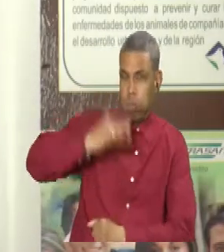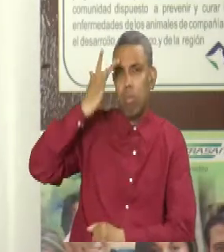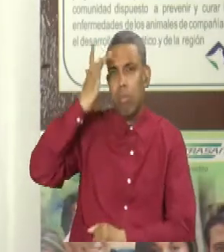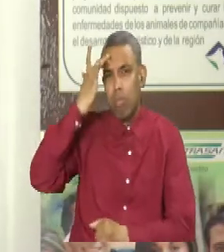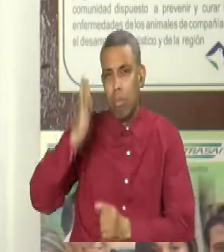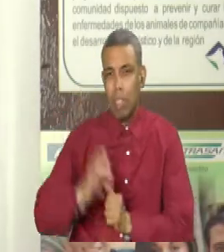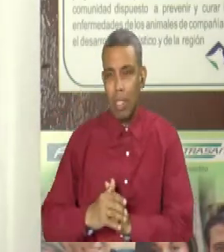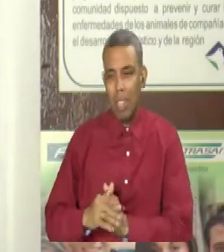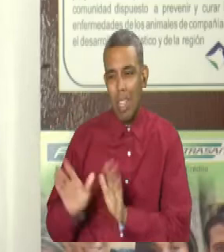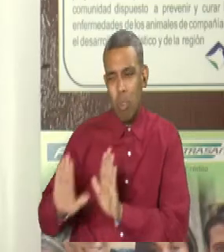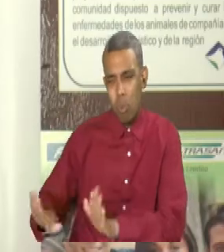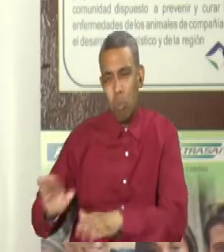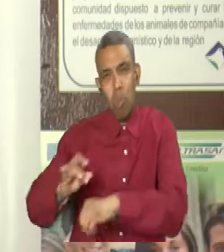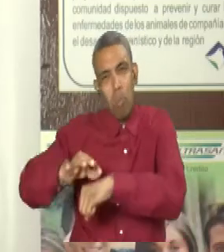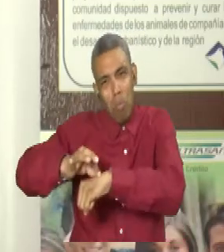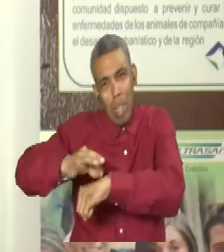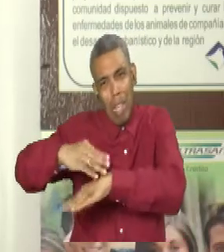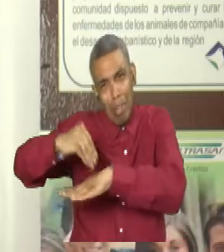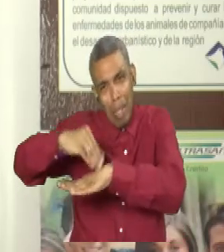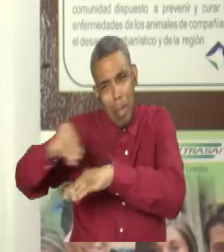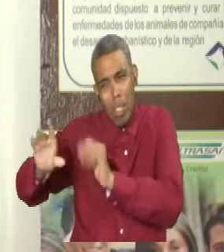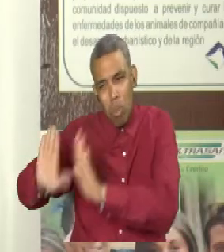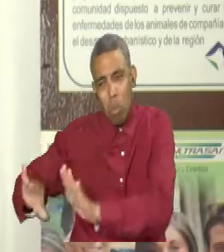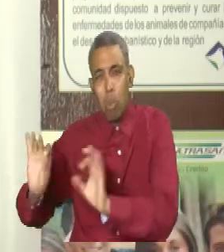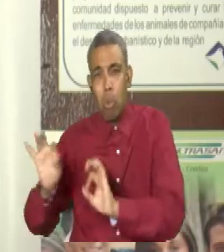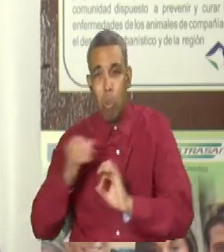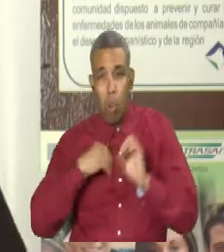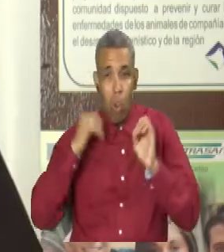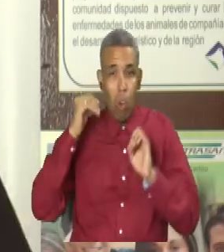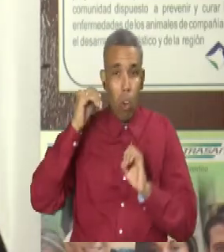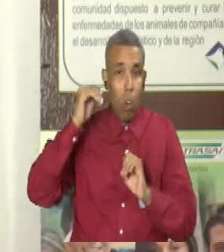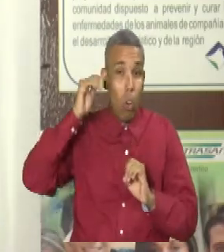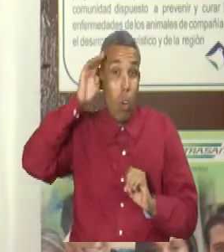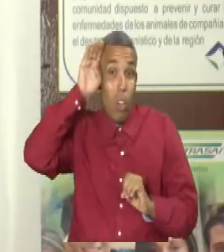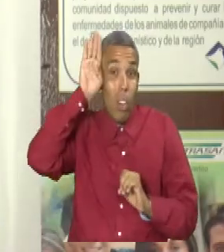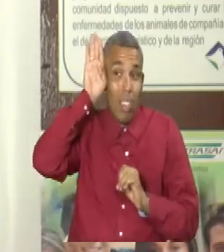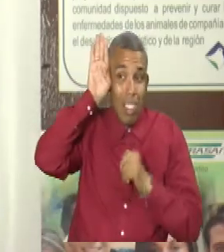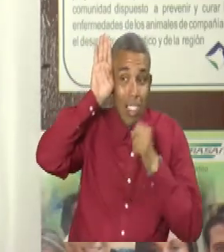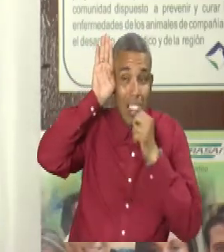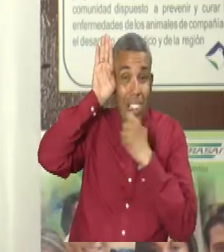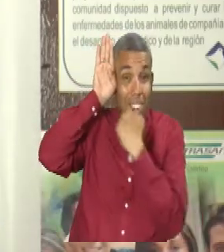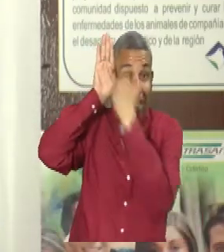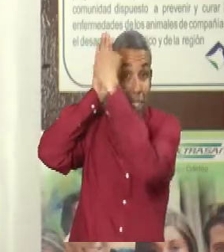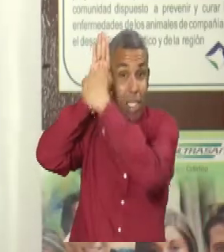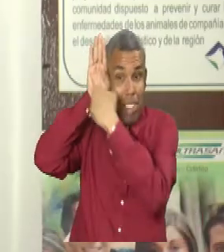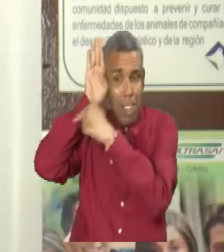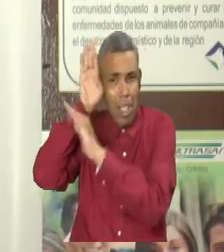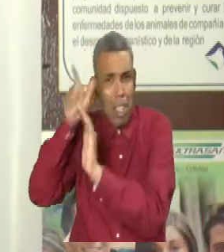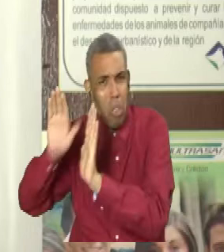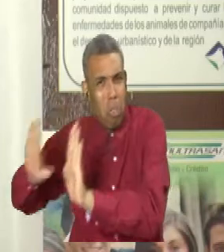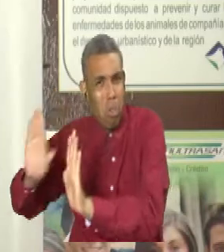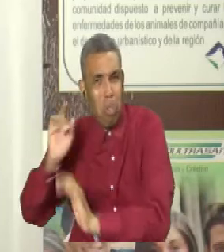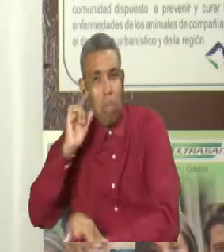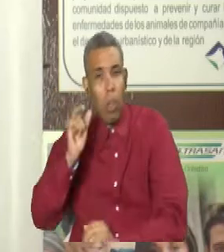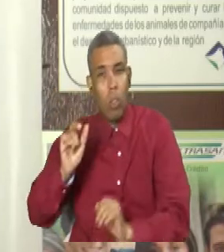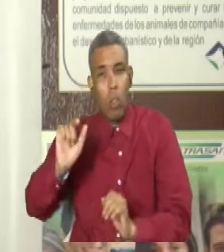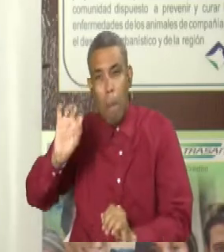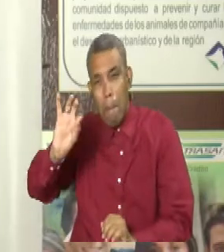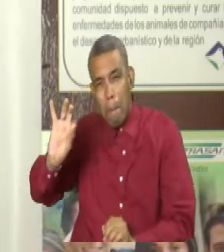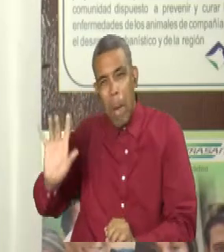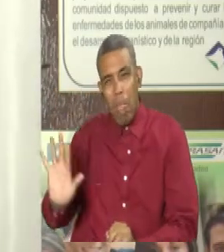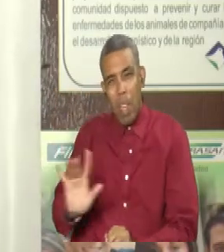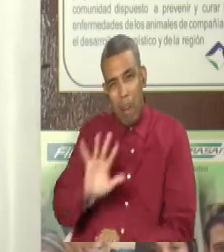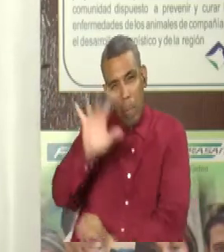nivel de la boca. Eso, hay una acumulación de bacterias por diferentes patologías que generan una liberación de